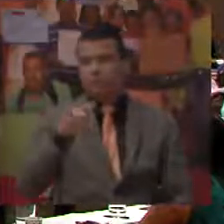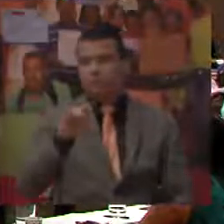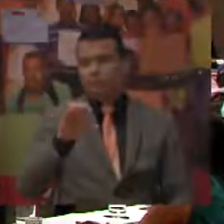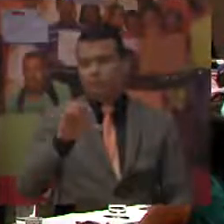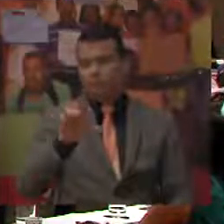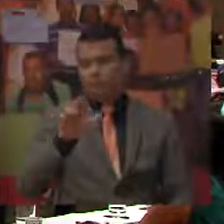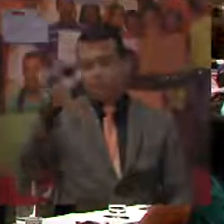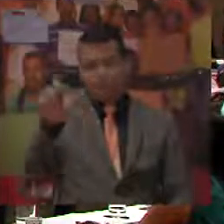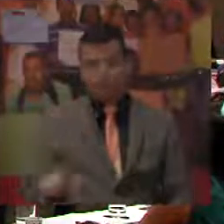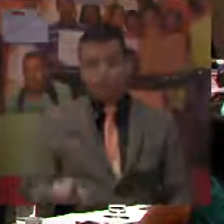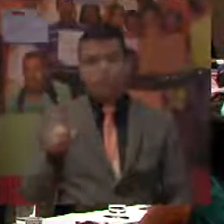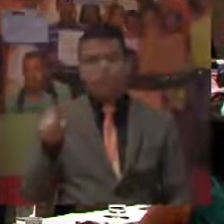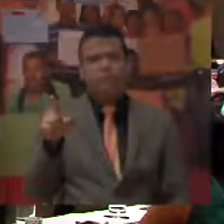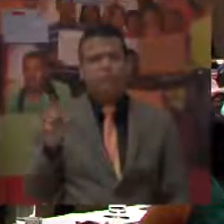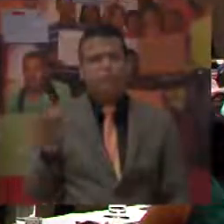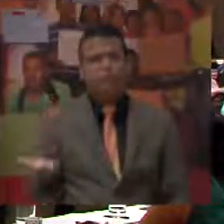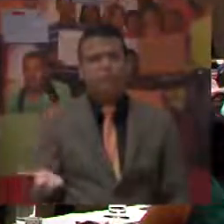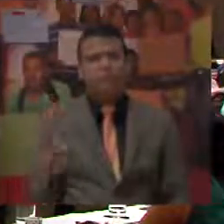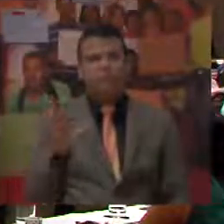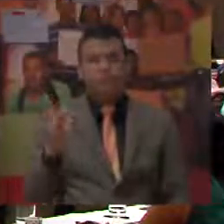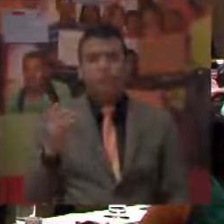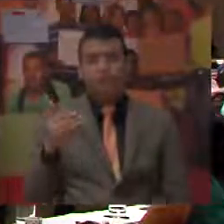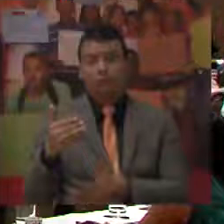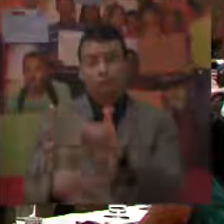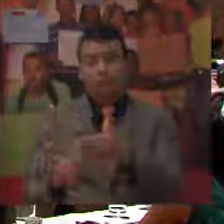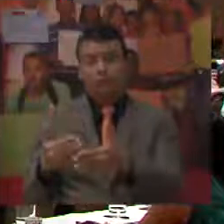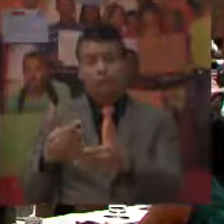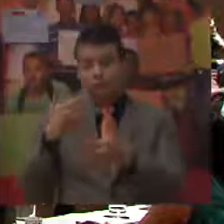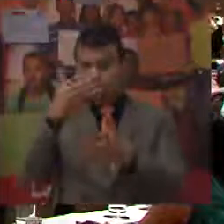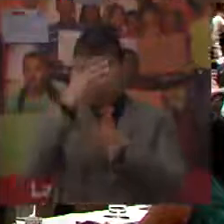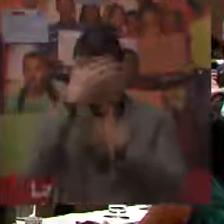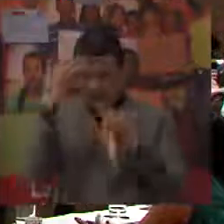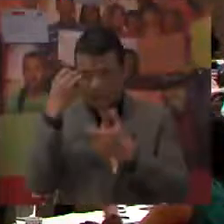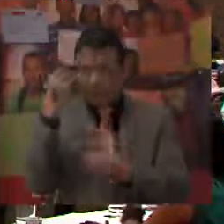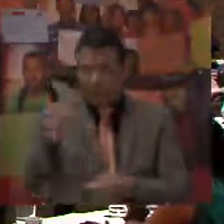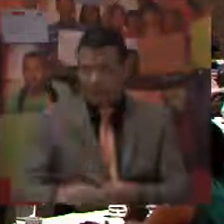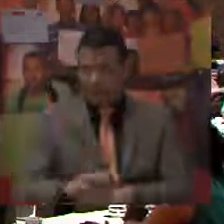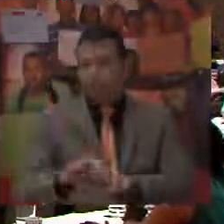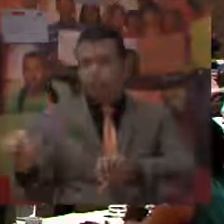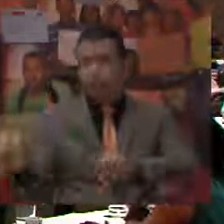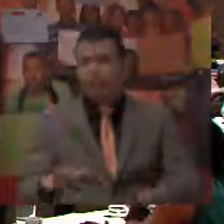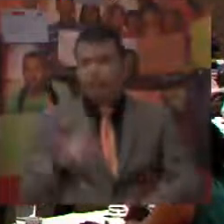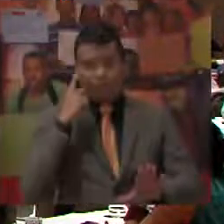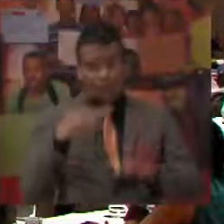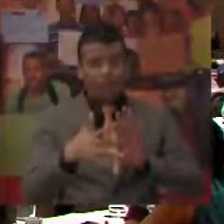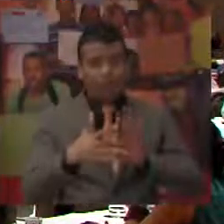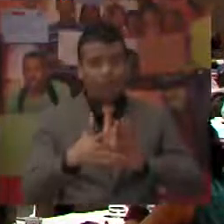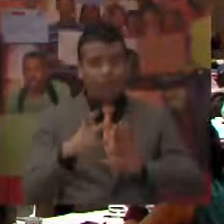Willis, persona en proceso de reintegración, a quien tengo el honor de presentar, y le pedimos